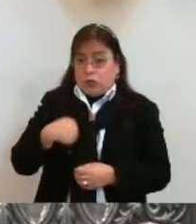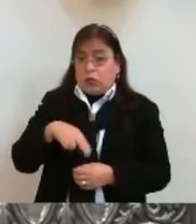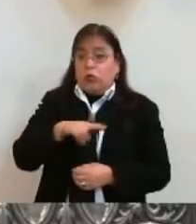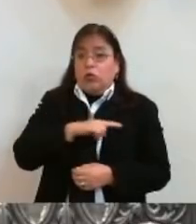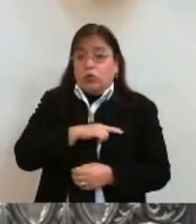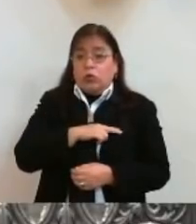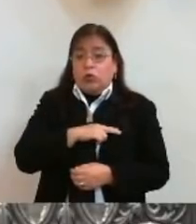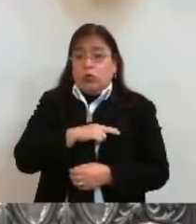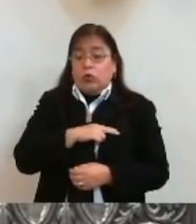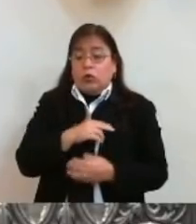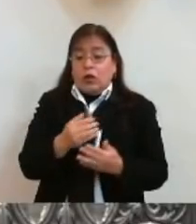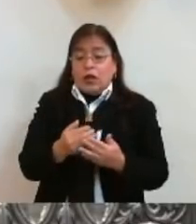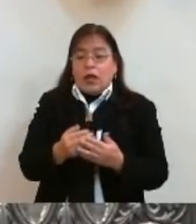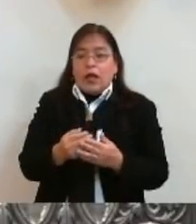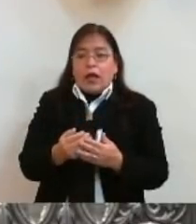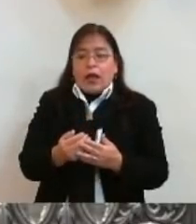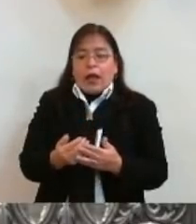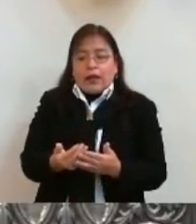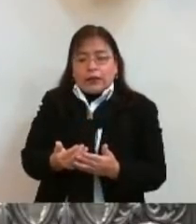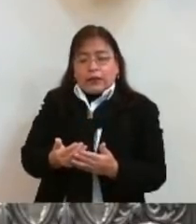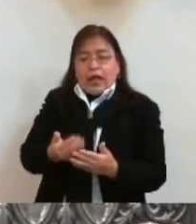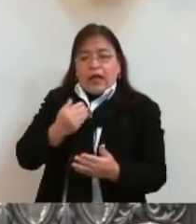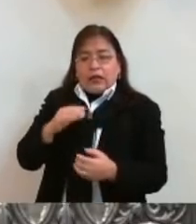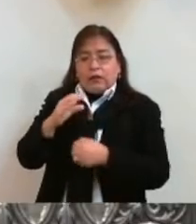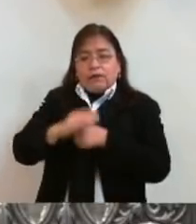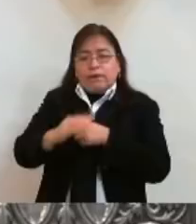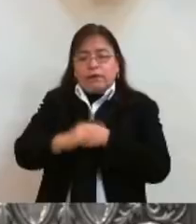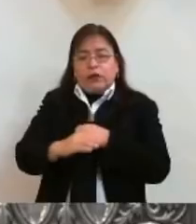adelantamos a celebrar la Epifanía,